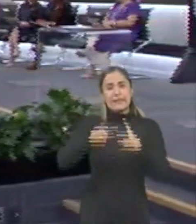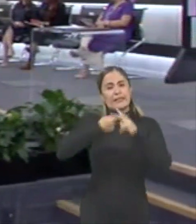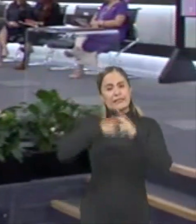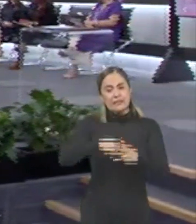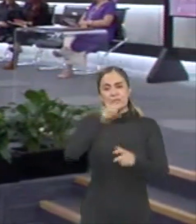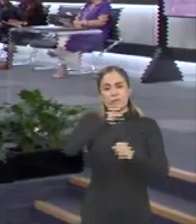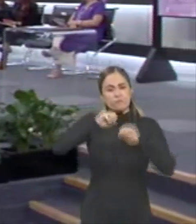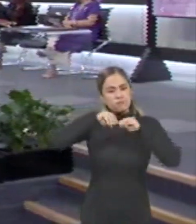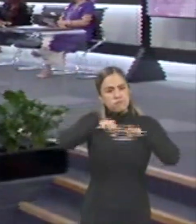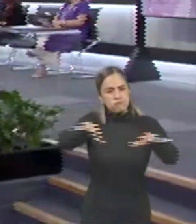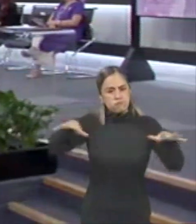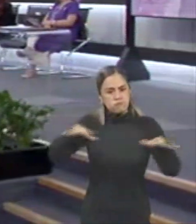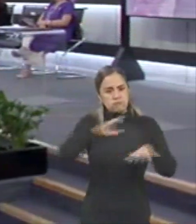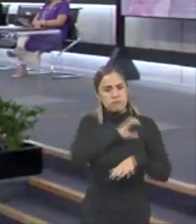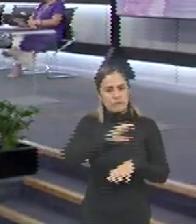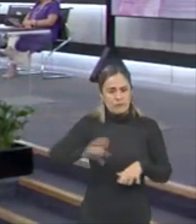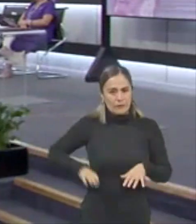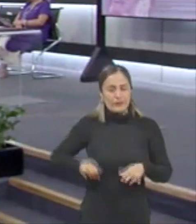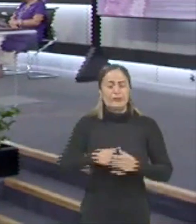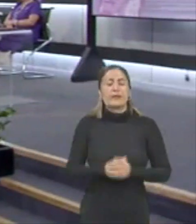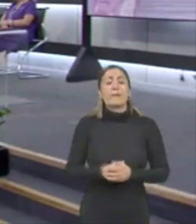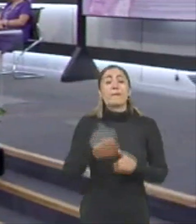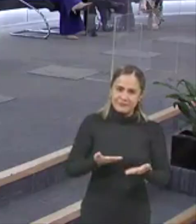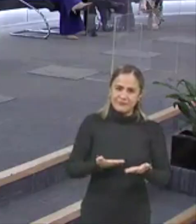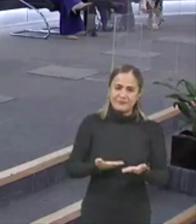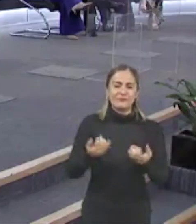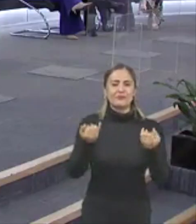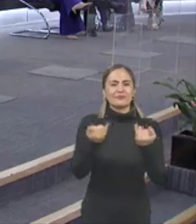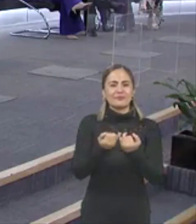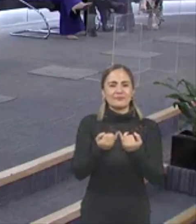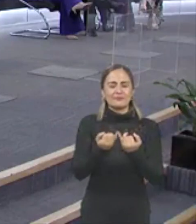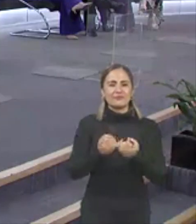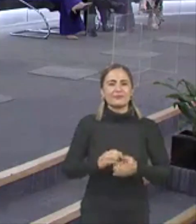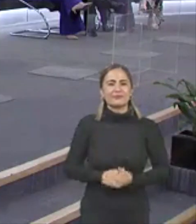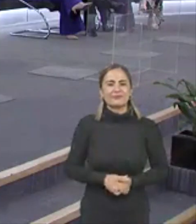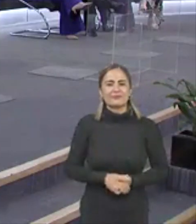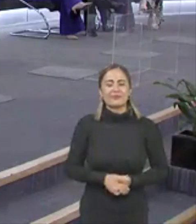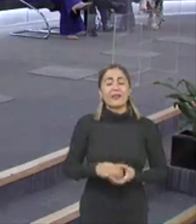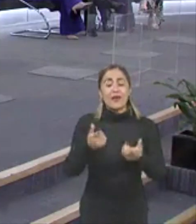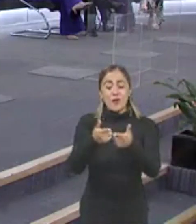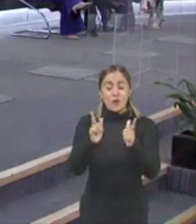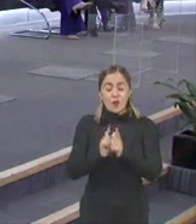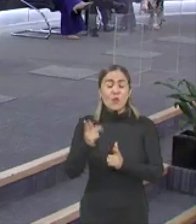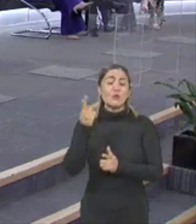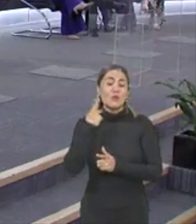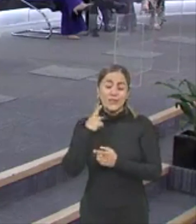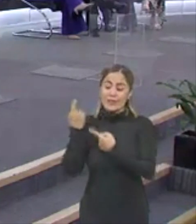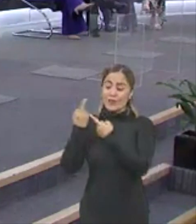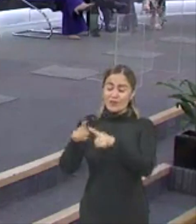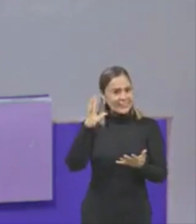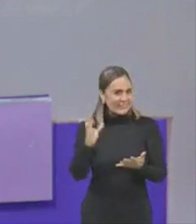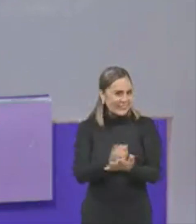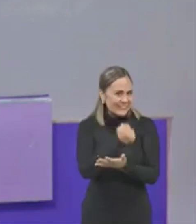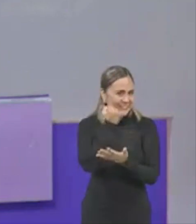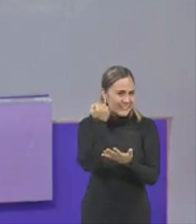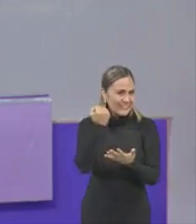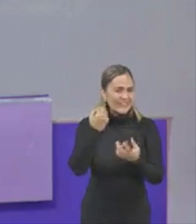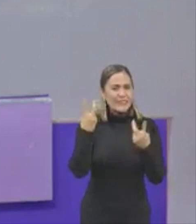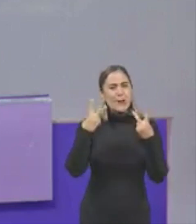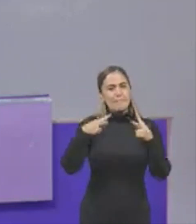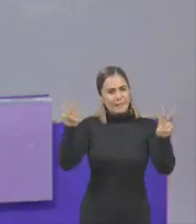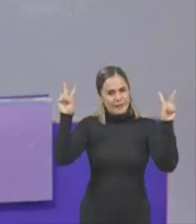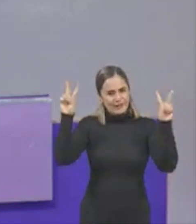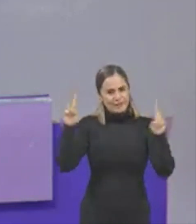López hizo un llamado a la responsabilidad democrática para hacer efectivos los compromisos y garantizar la plena participación de mujeres con esta